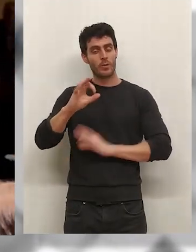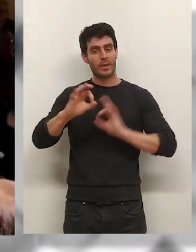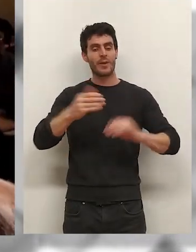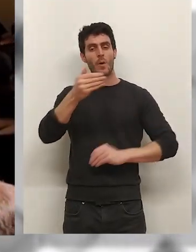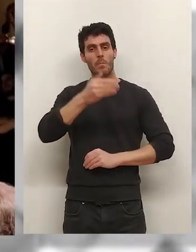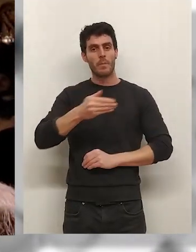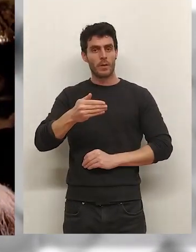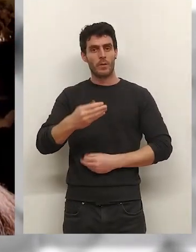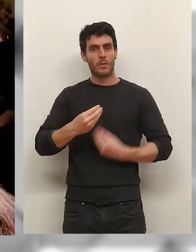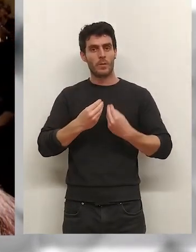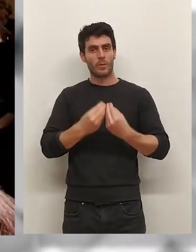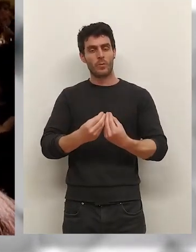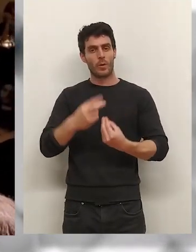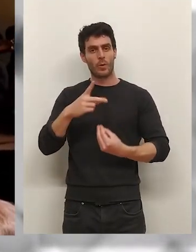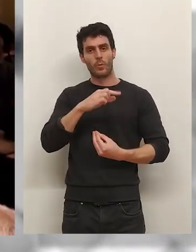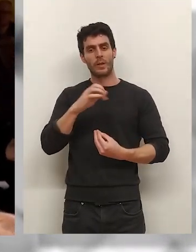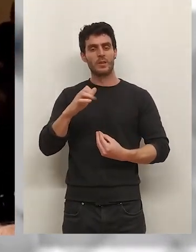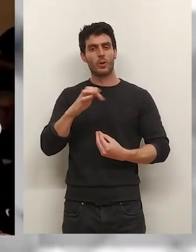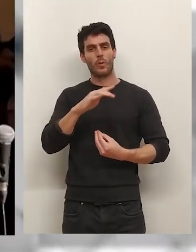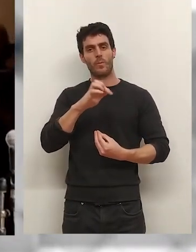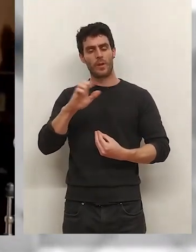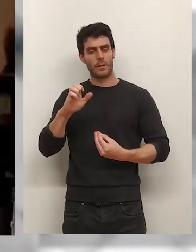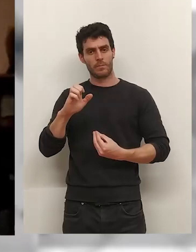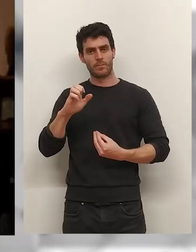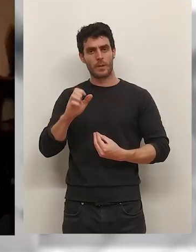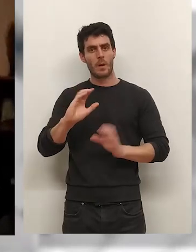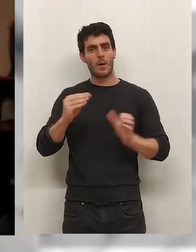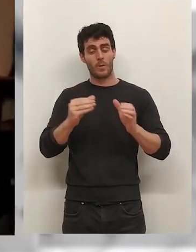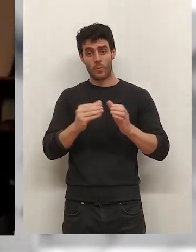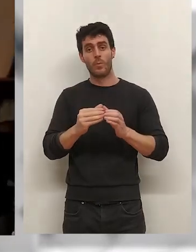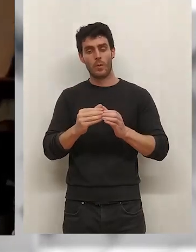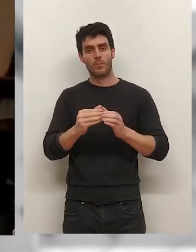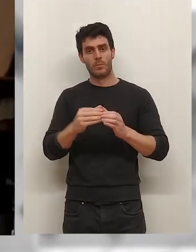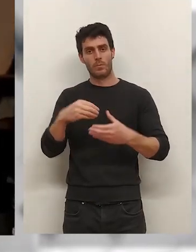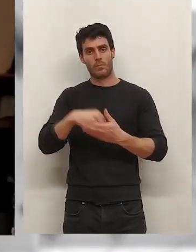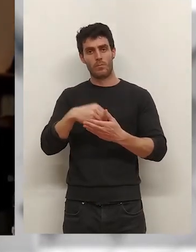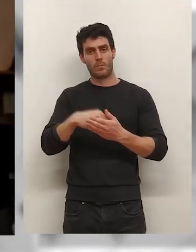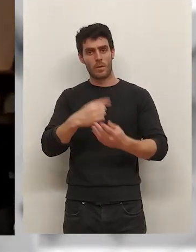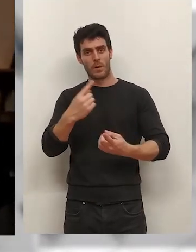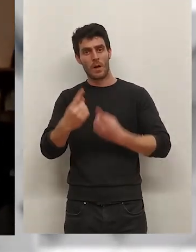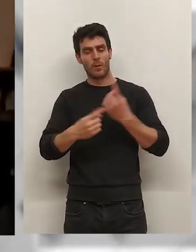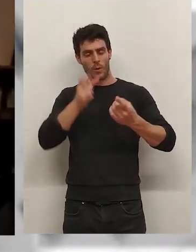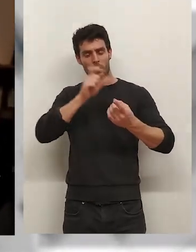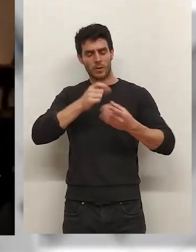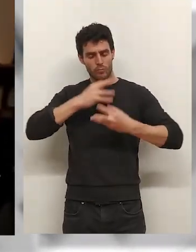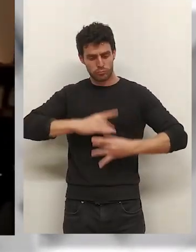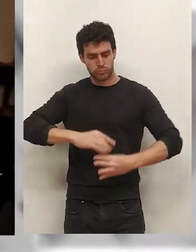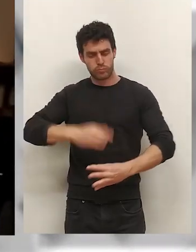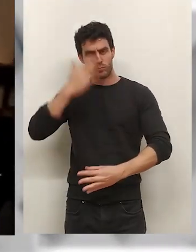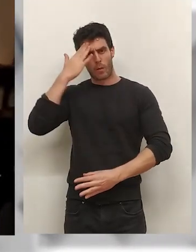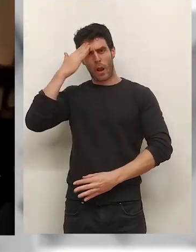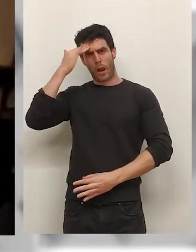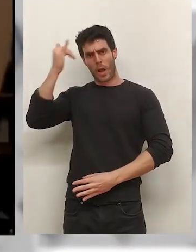Bretón. La cita es con Wayne Scoffery Quartet, una banda que incluye a uno de los saxofonistas